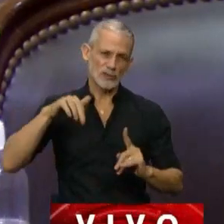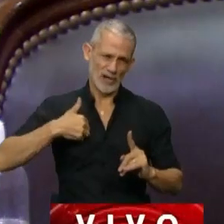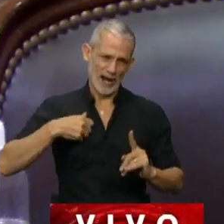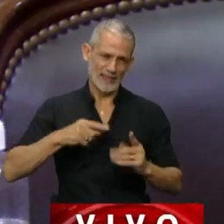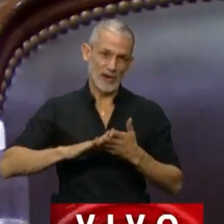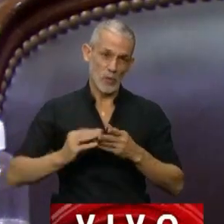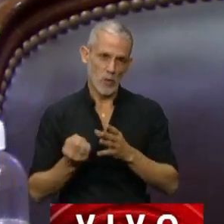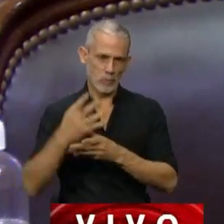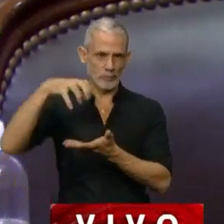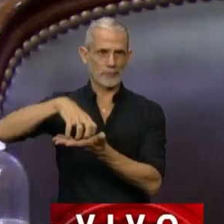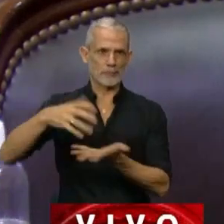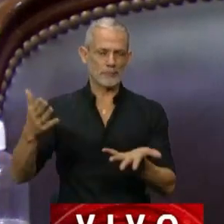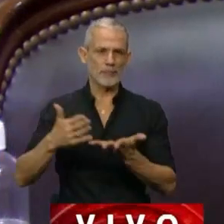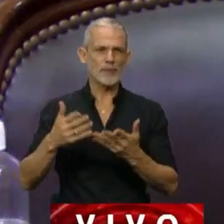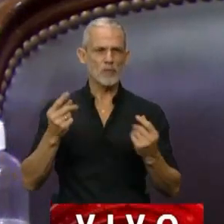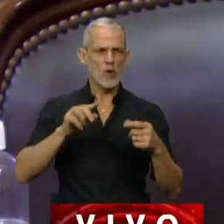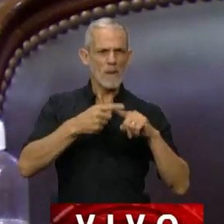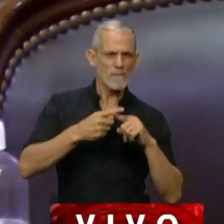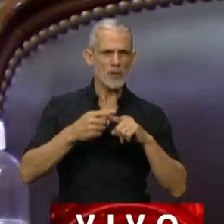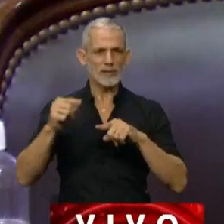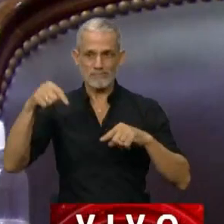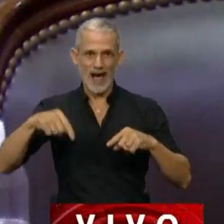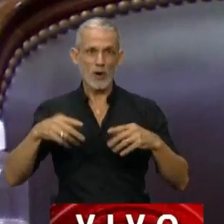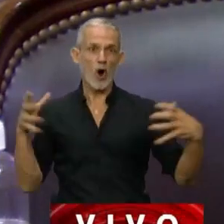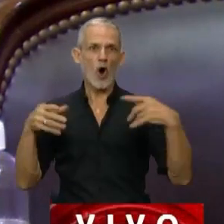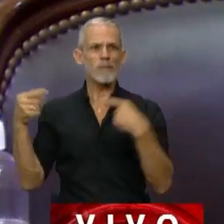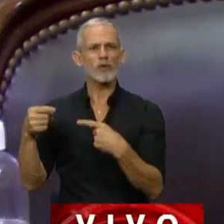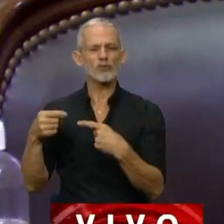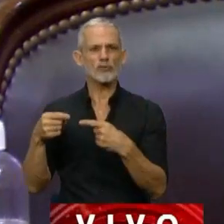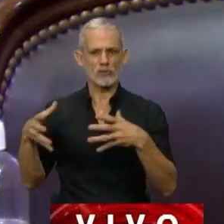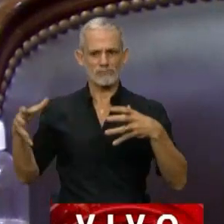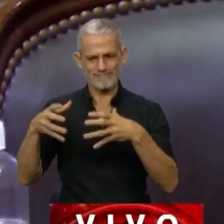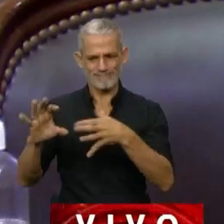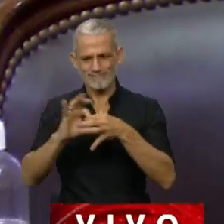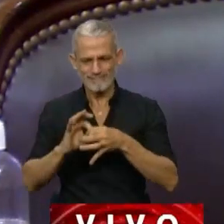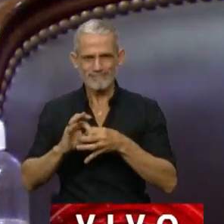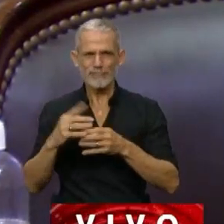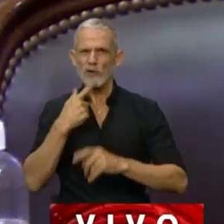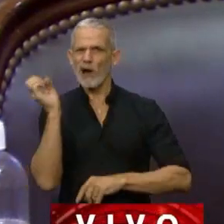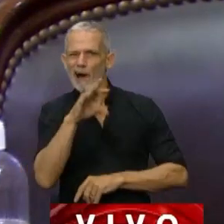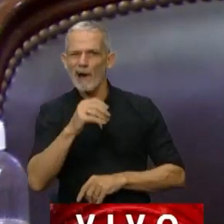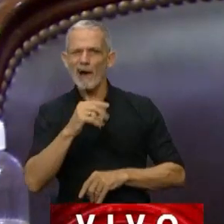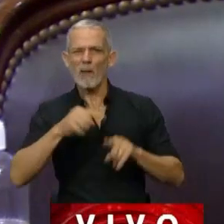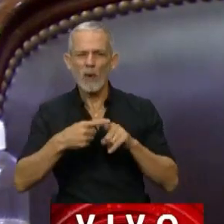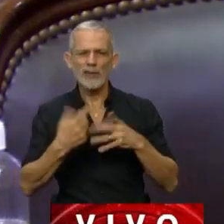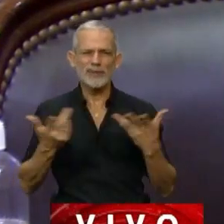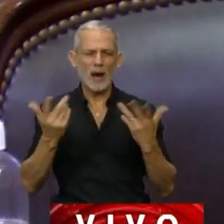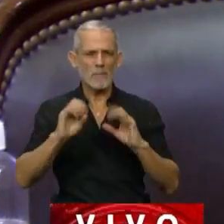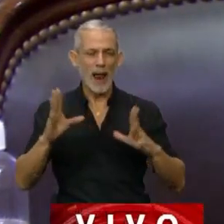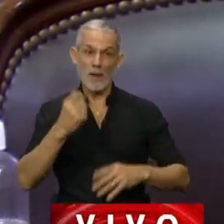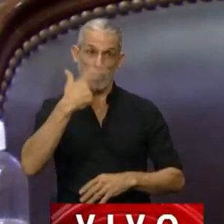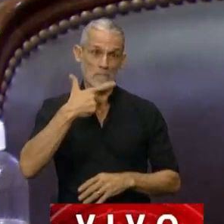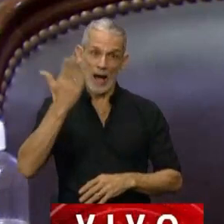Argentina, las fuerzas políticas de la actual oposición se constituyeron hablando en contra de la política.